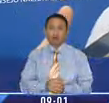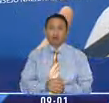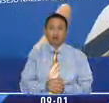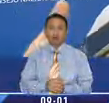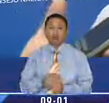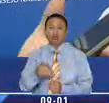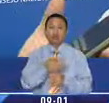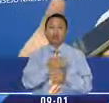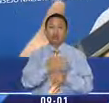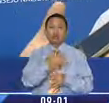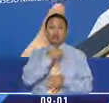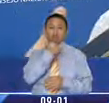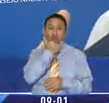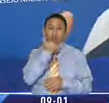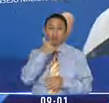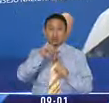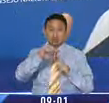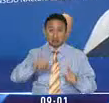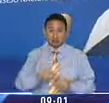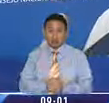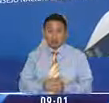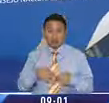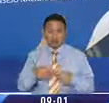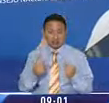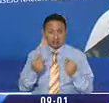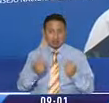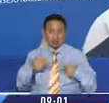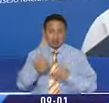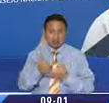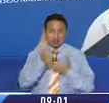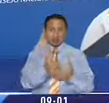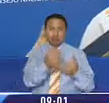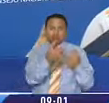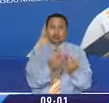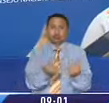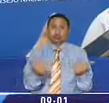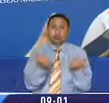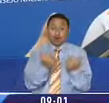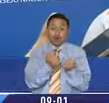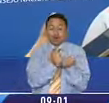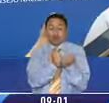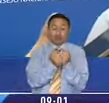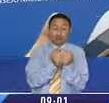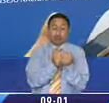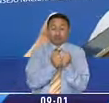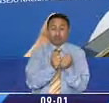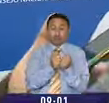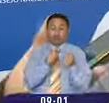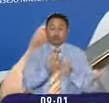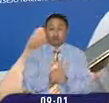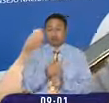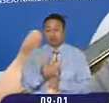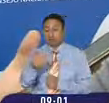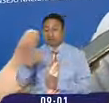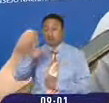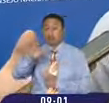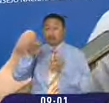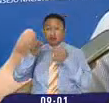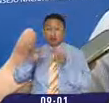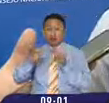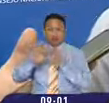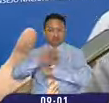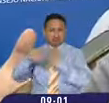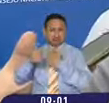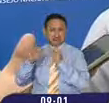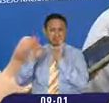un funcionamiento correcto del sistema, estamos todavía a tiempo de hacer las correcciones respectivas para llegar con absoluta